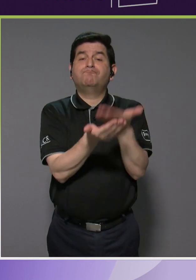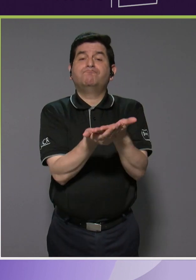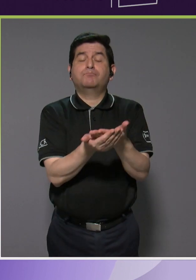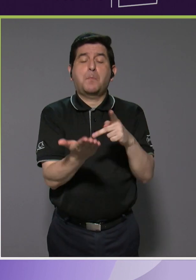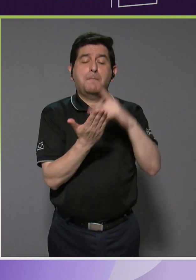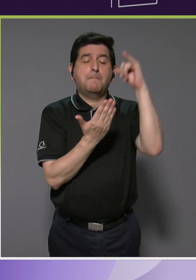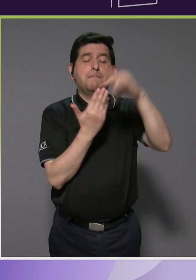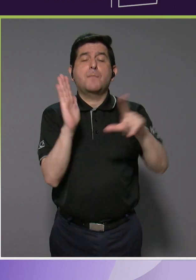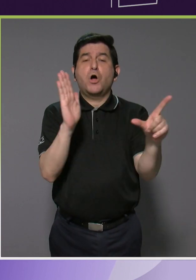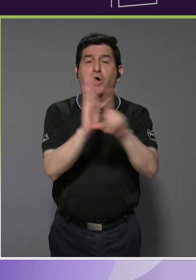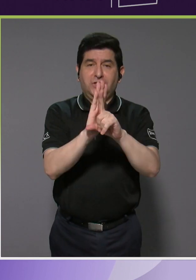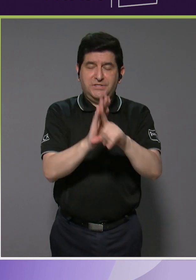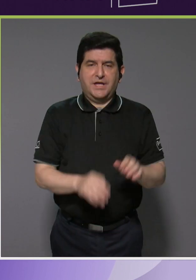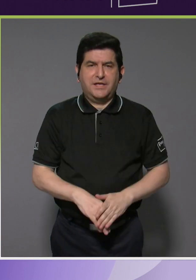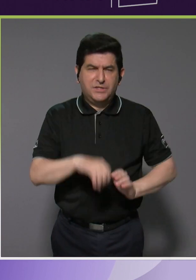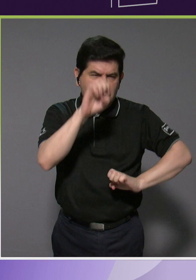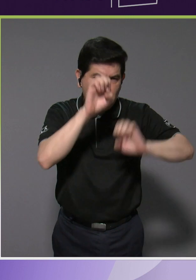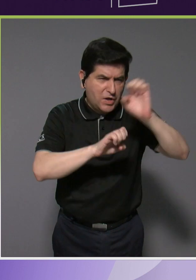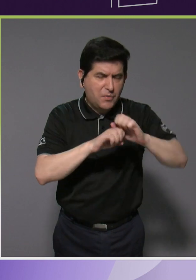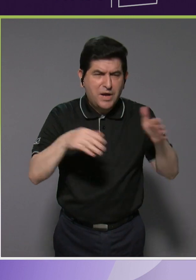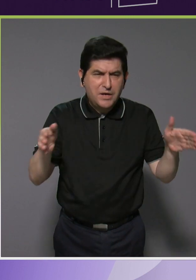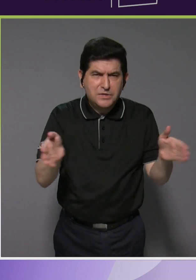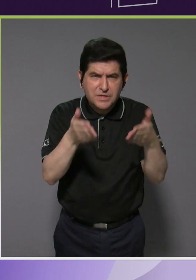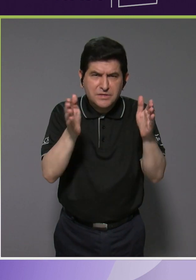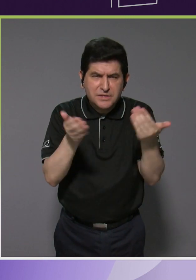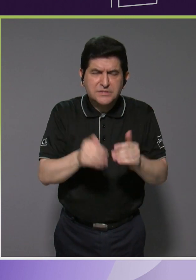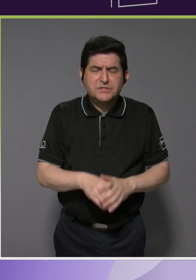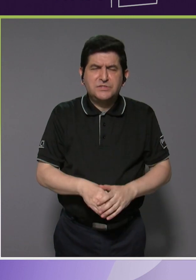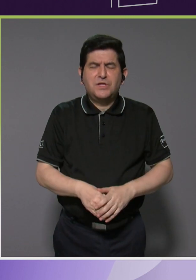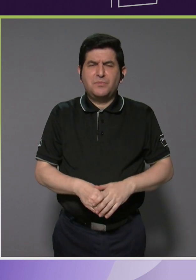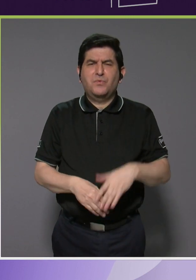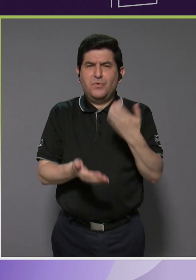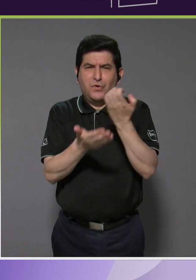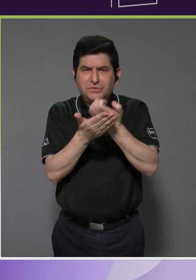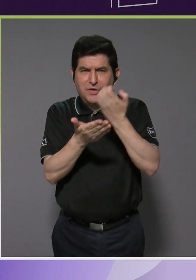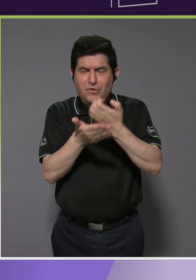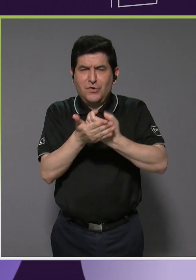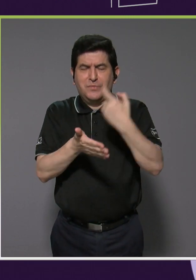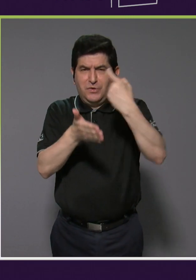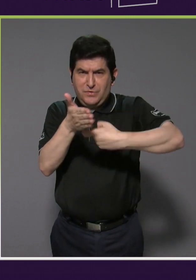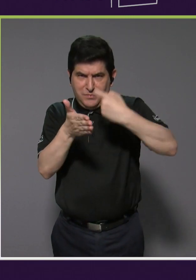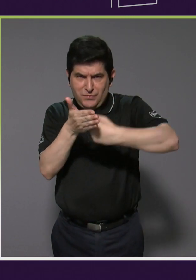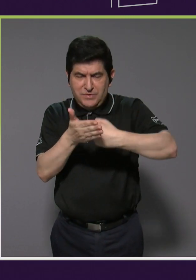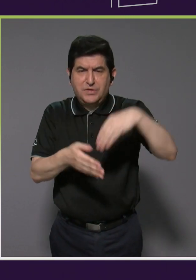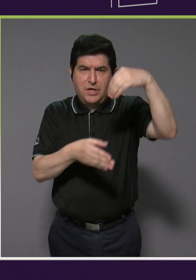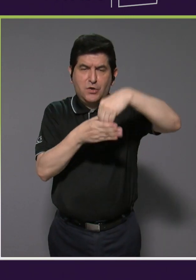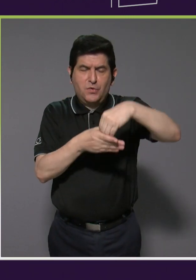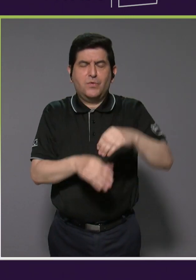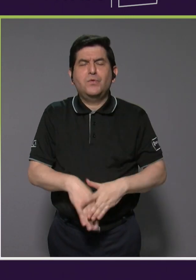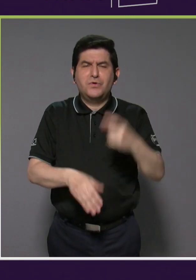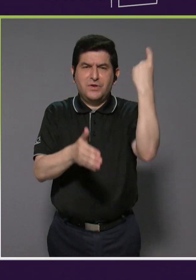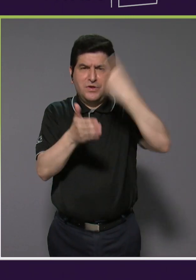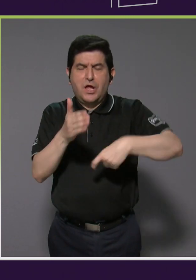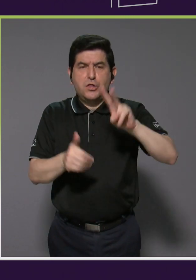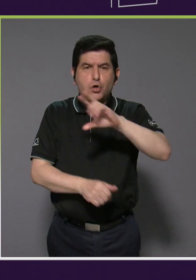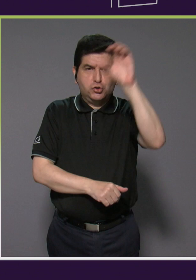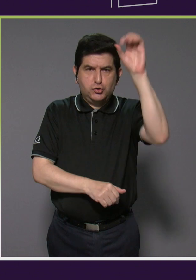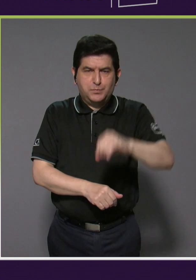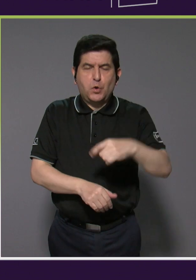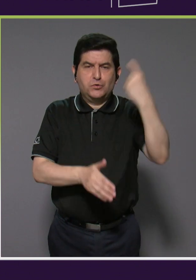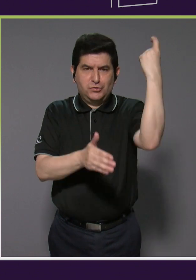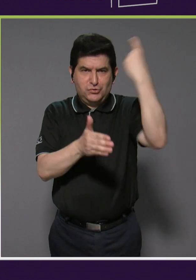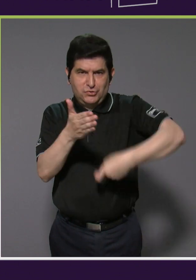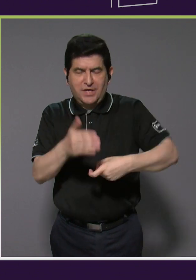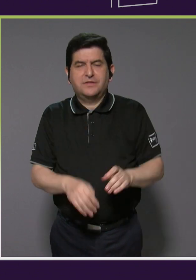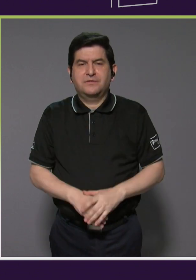un proyecto de ley de evaluación de incentivos fiscales que contempla gravar con un 2% de